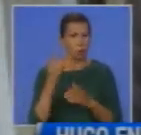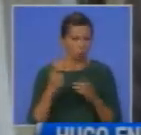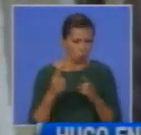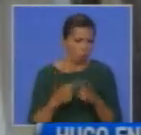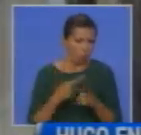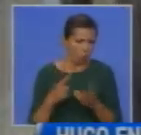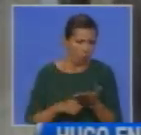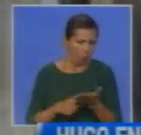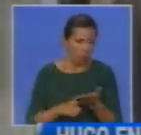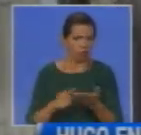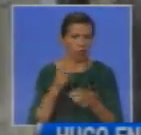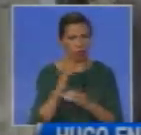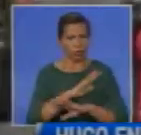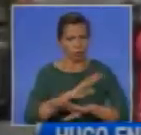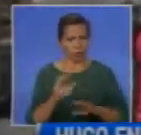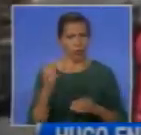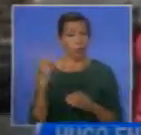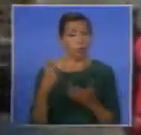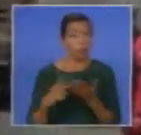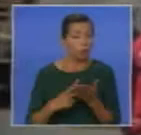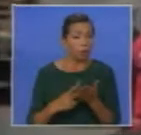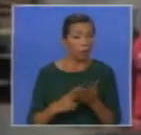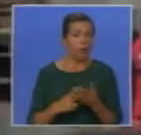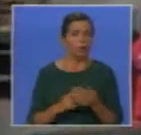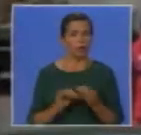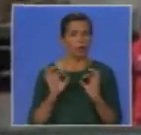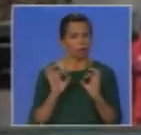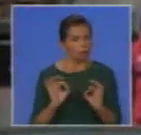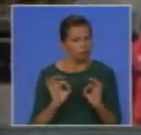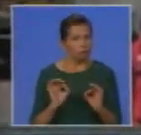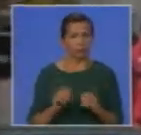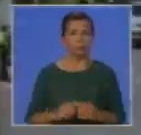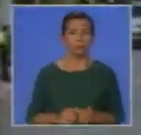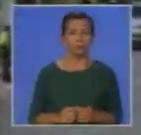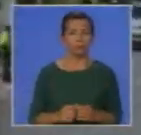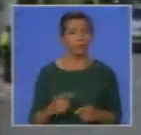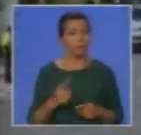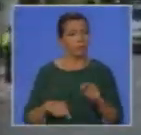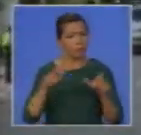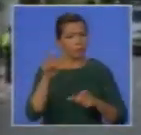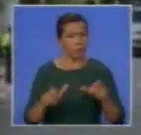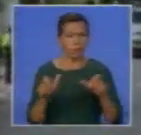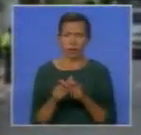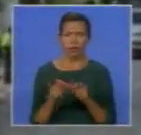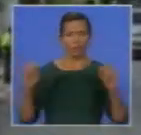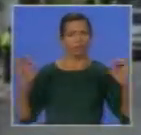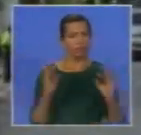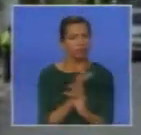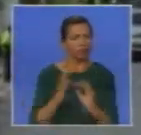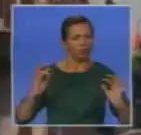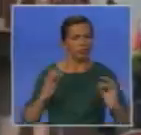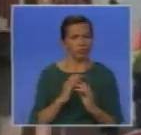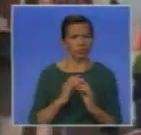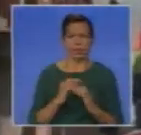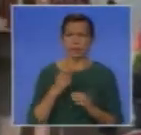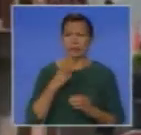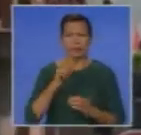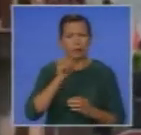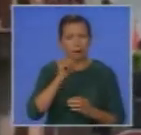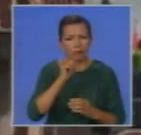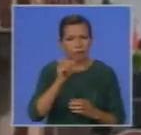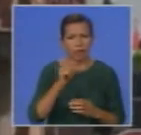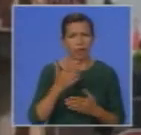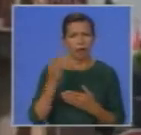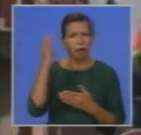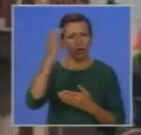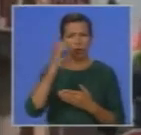dando, han sido muy positivos. Sin embargo, los usuarios frecuentes del paso fronterizo tienen reparos a la falta de obras por parte del